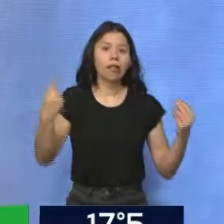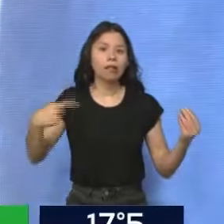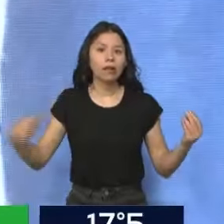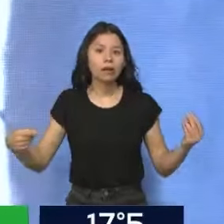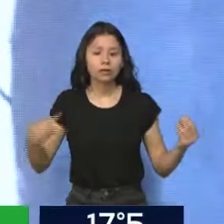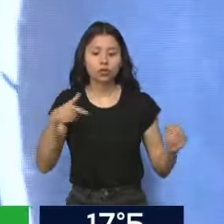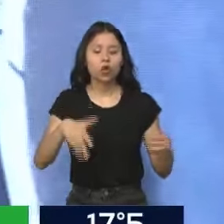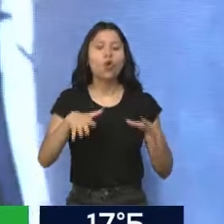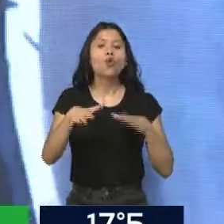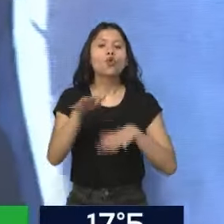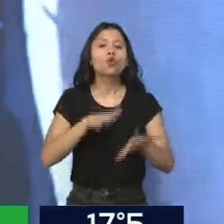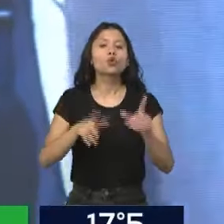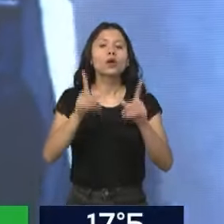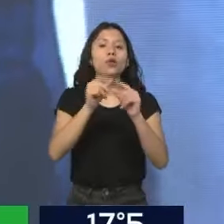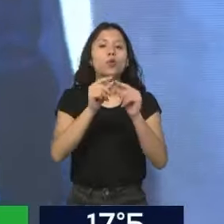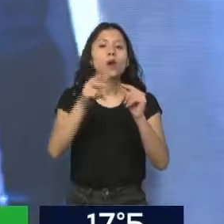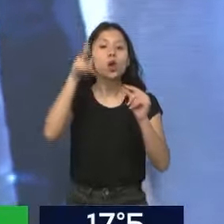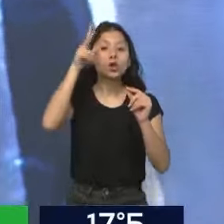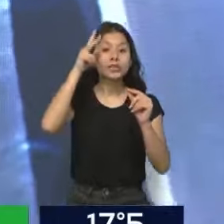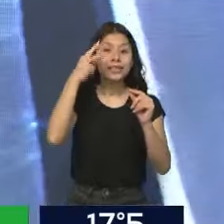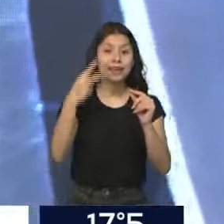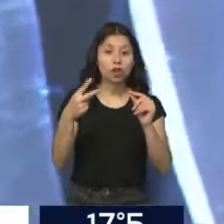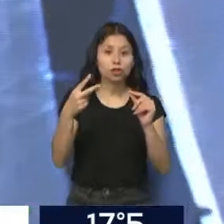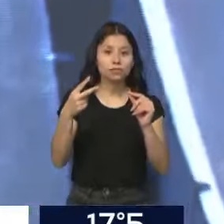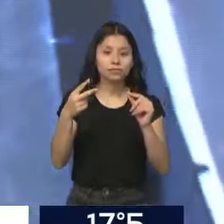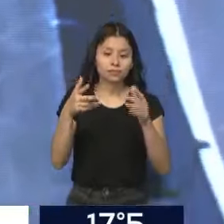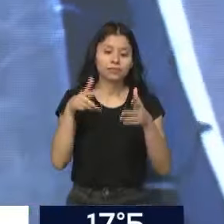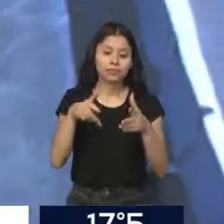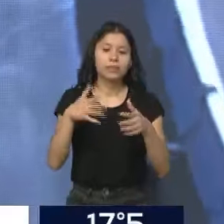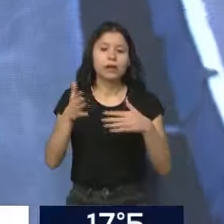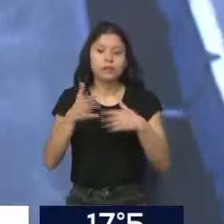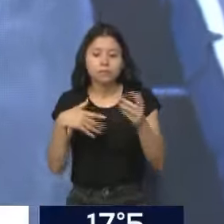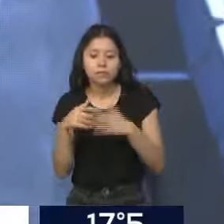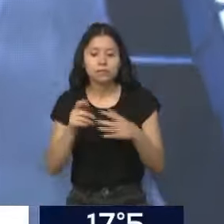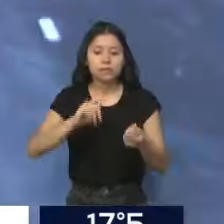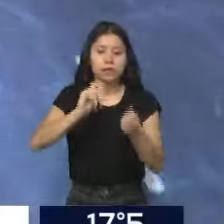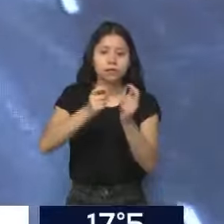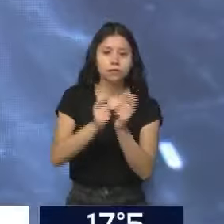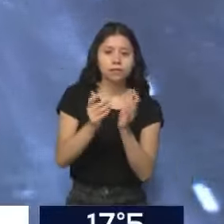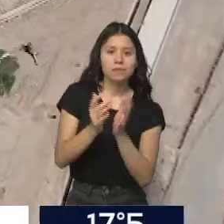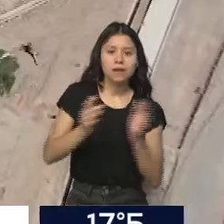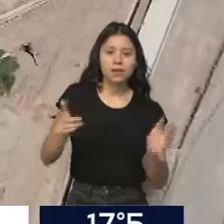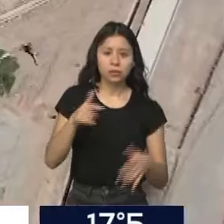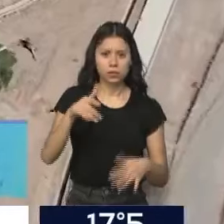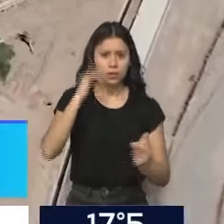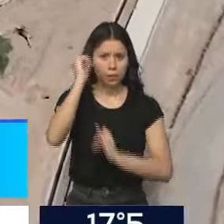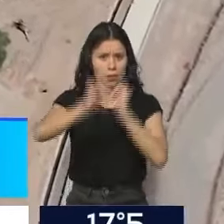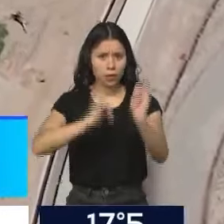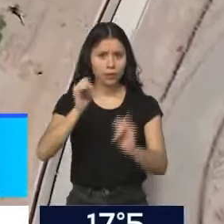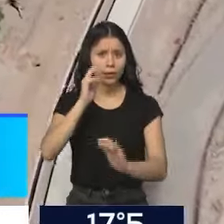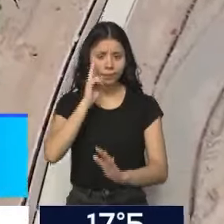ruta 82. Fíjate y entérate de los cambios.